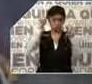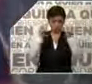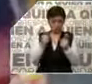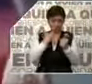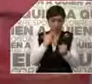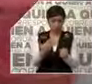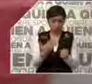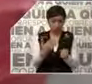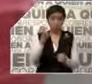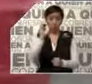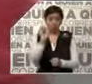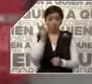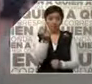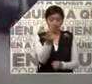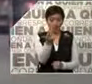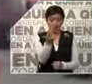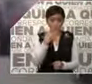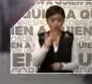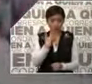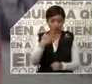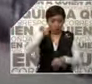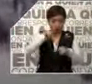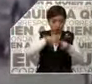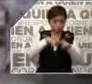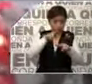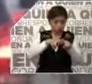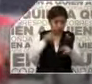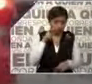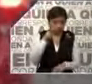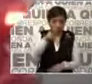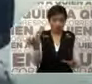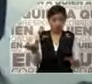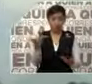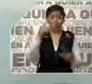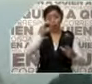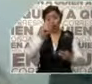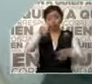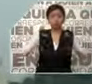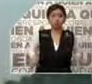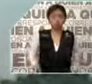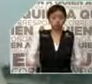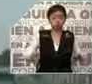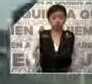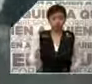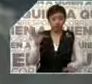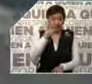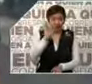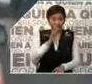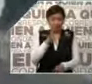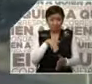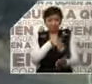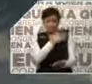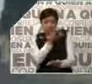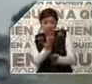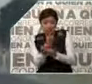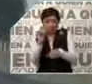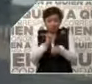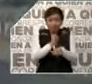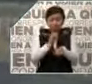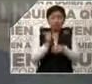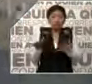¿O cree que este perrito vaya bien sujeto al asiento? ¿Qué le parece esta silla de ruedas? ¿Será que no pueda caer del vehículo? Y la